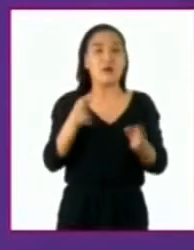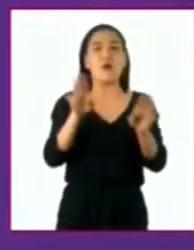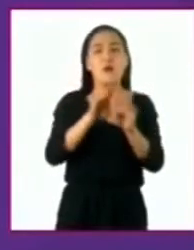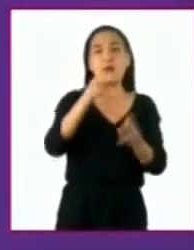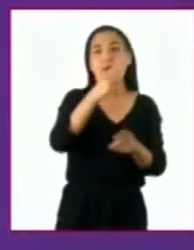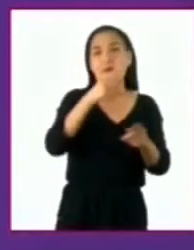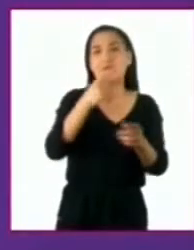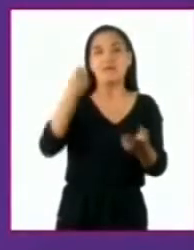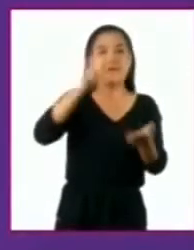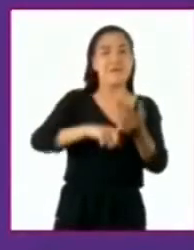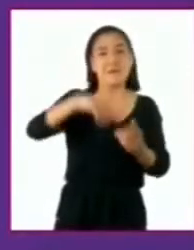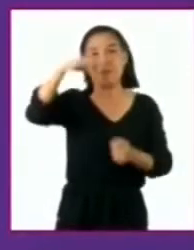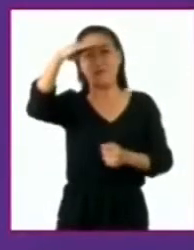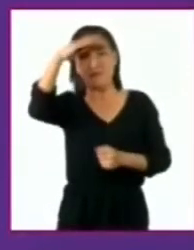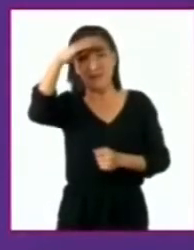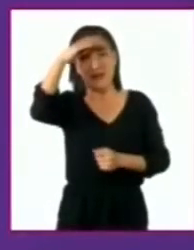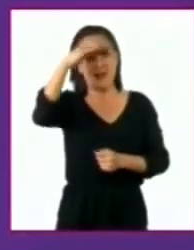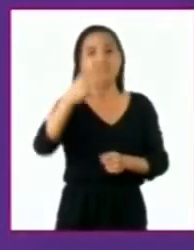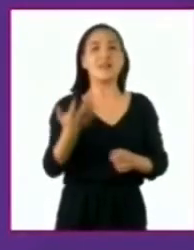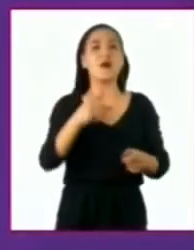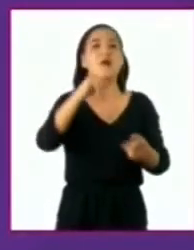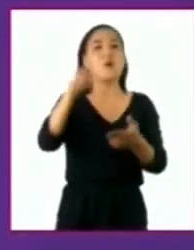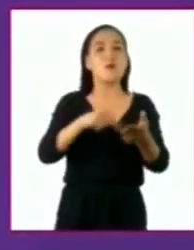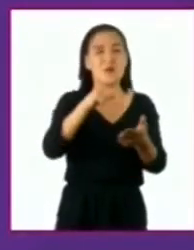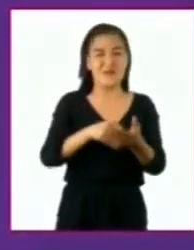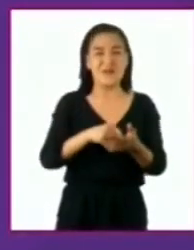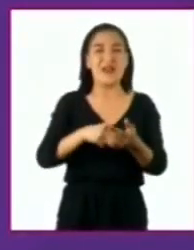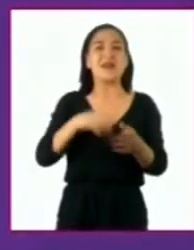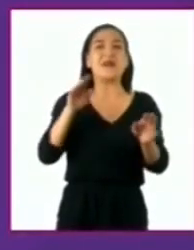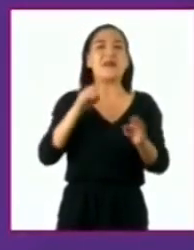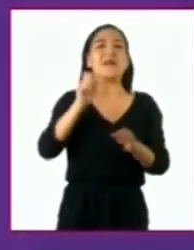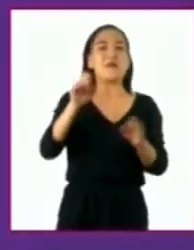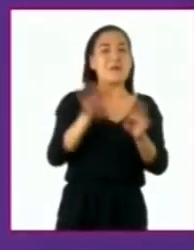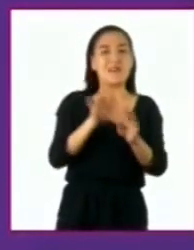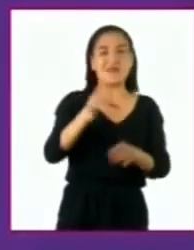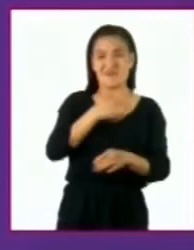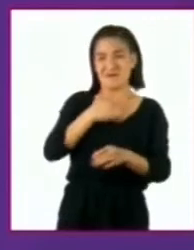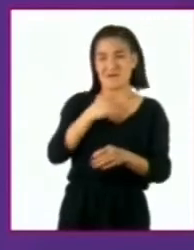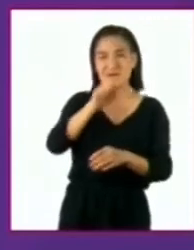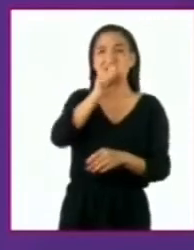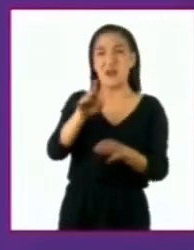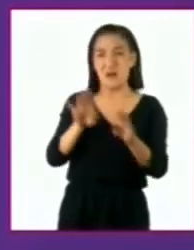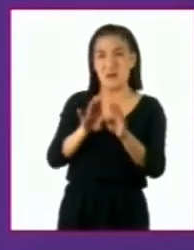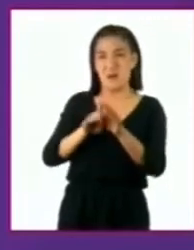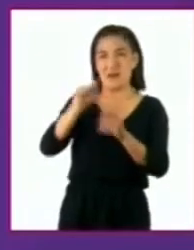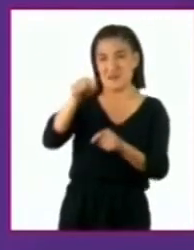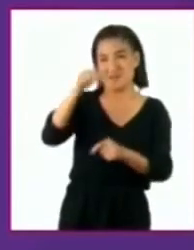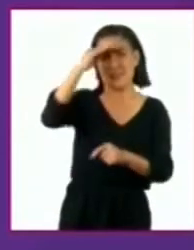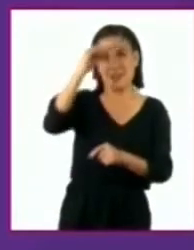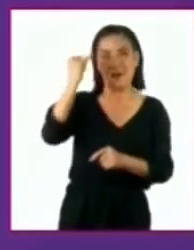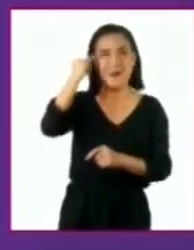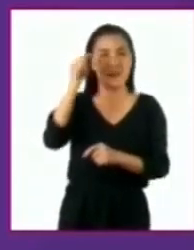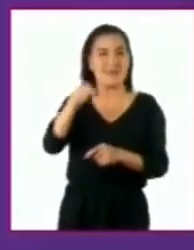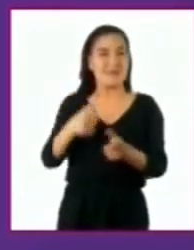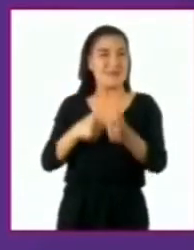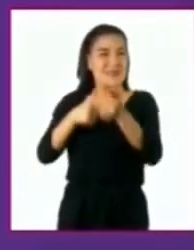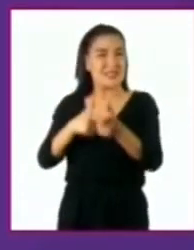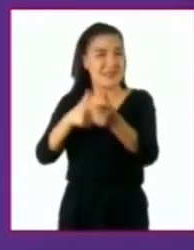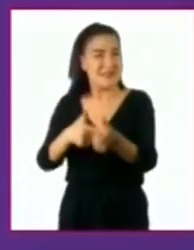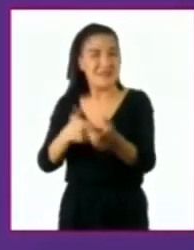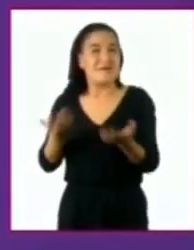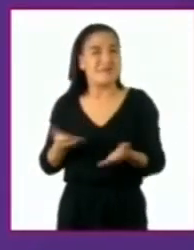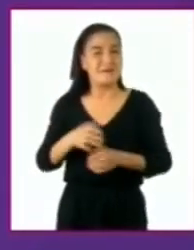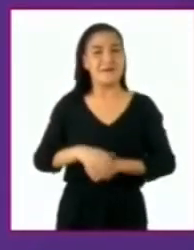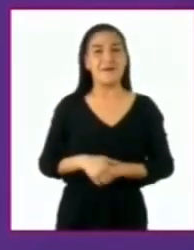primer momento, en lugar de seguir tributando a sus propios señores y